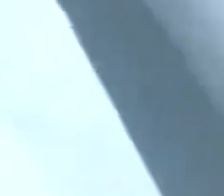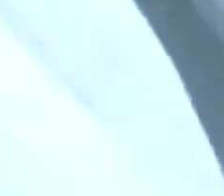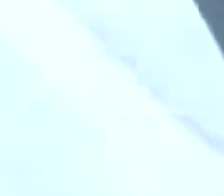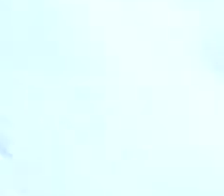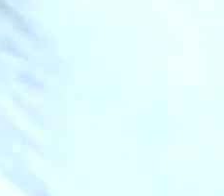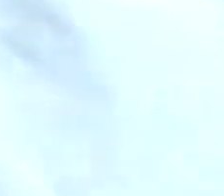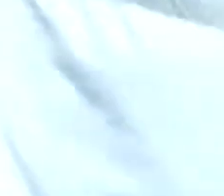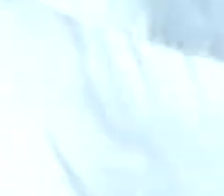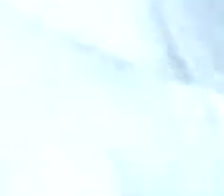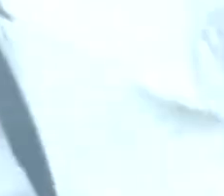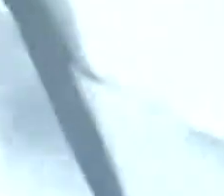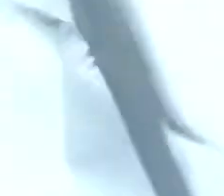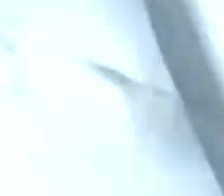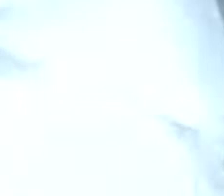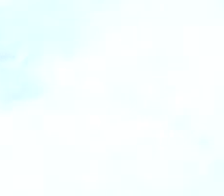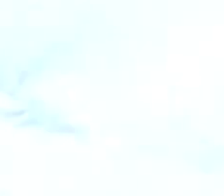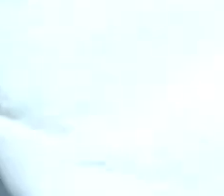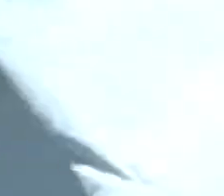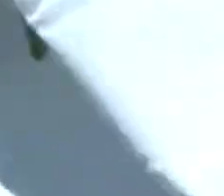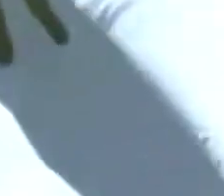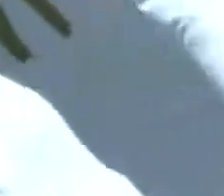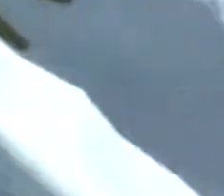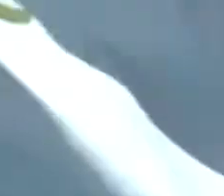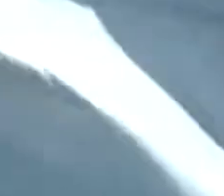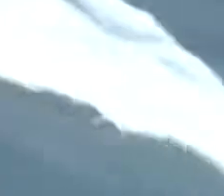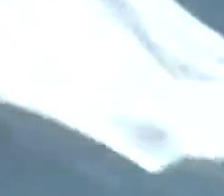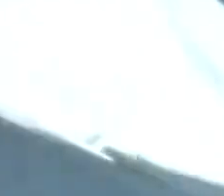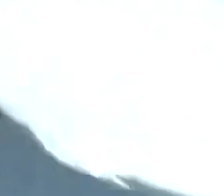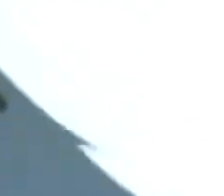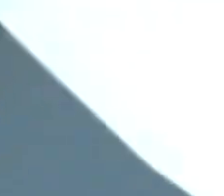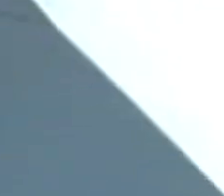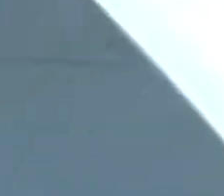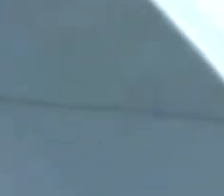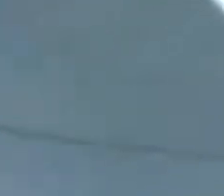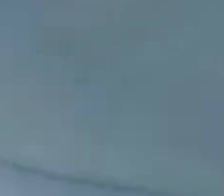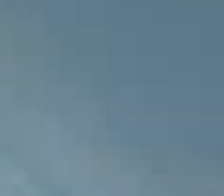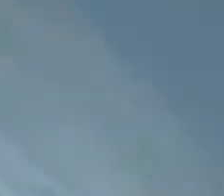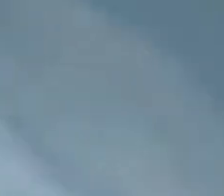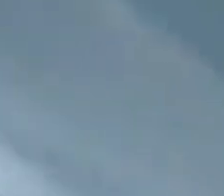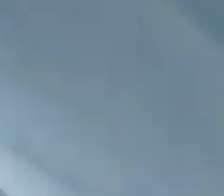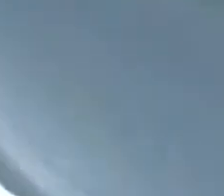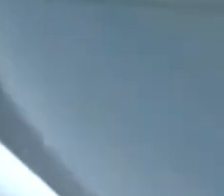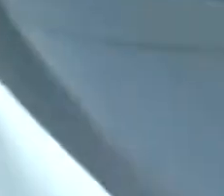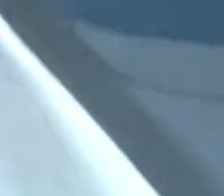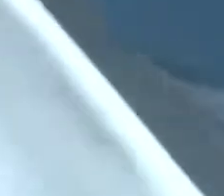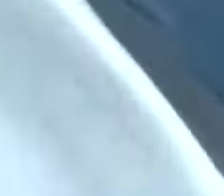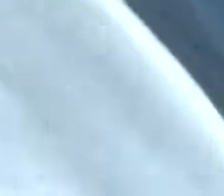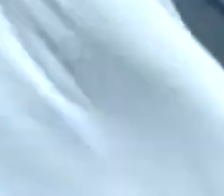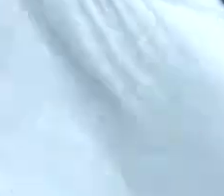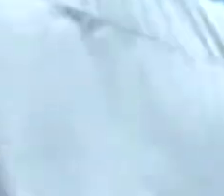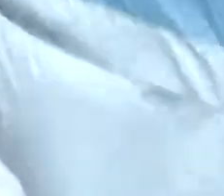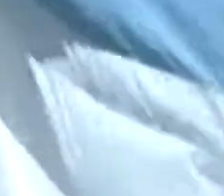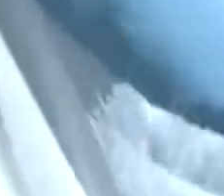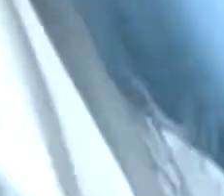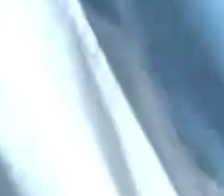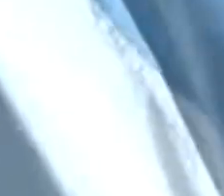ERA Radio Nacional y el S82 Canal 7 de la Televisión Pública, junto a todas las emisoras que integran la cadena nacional de radio y televisión de todo